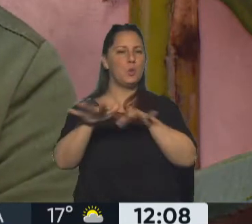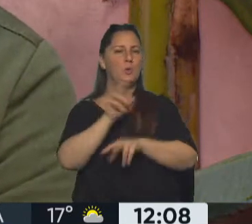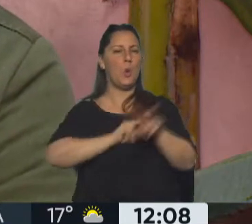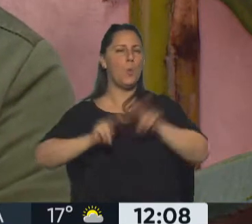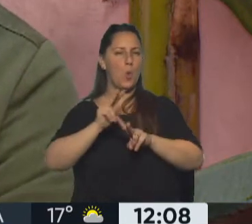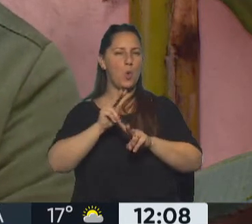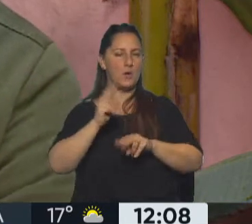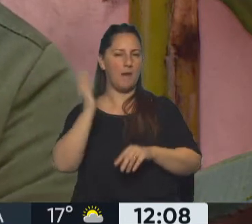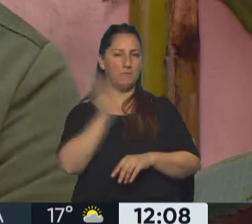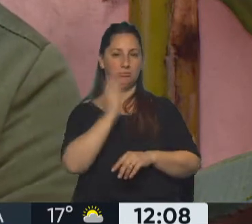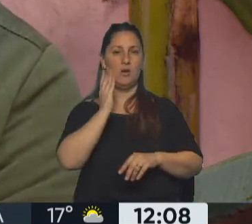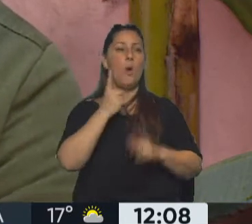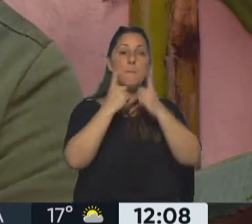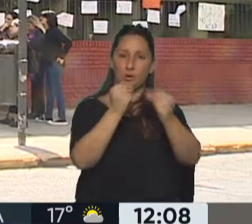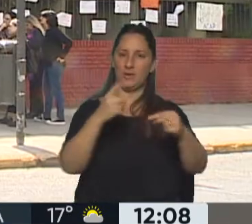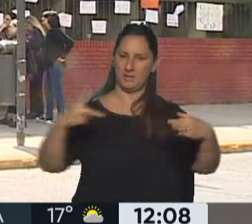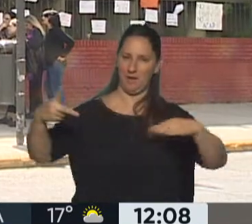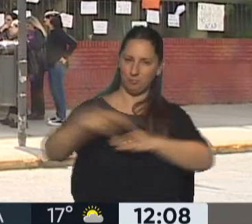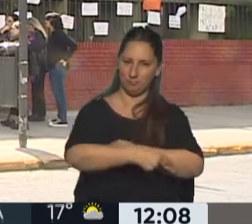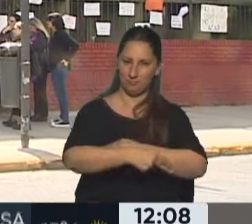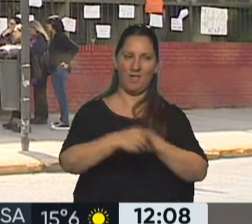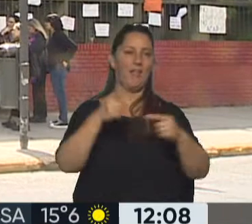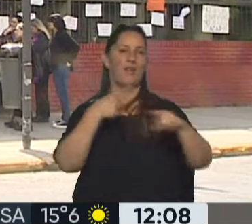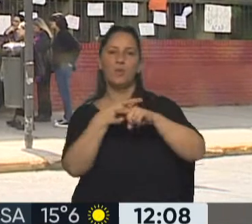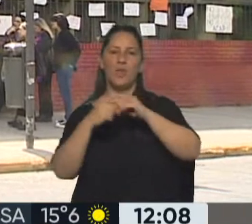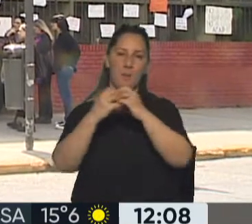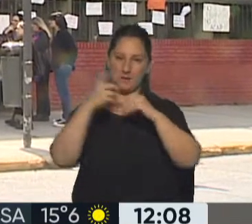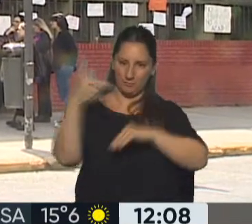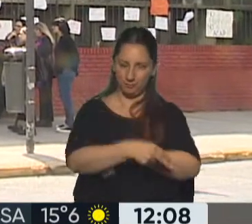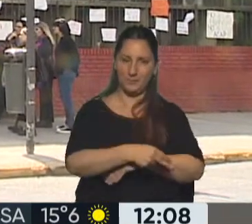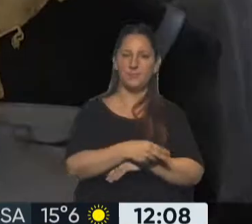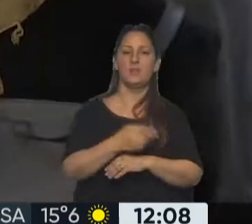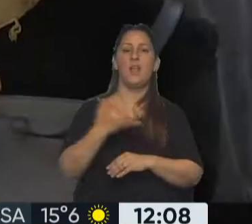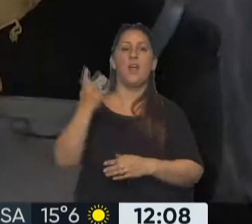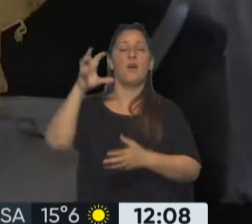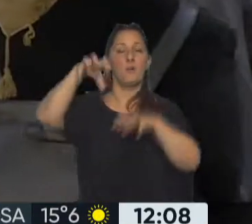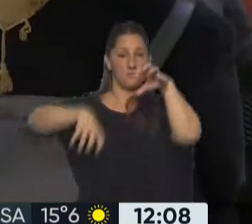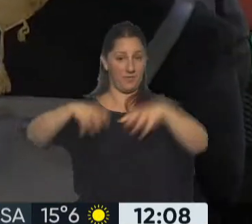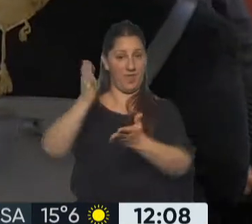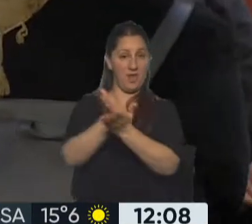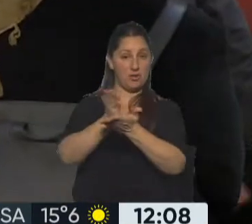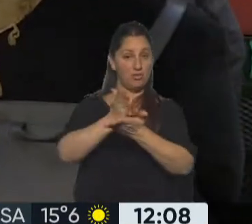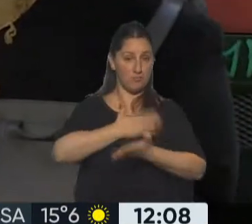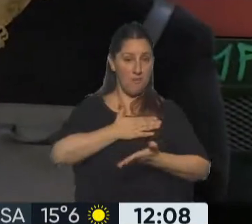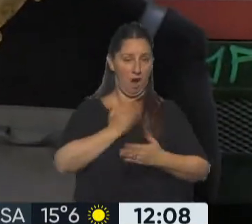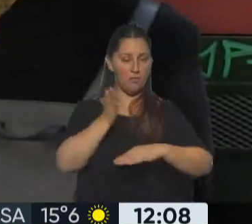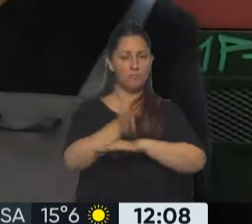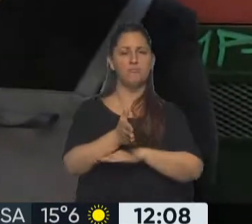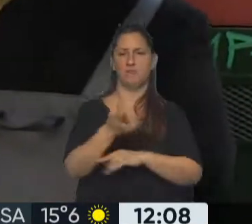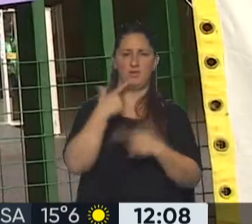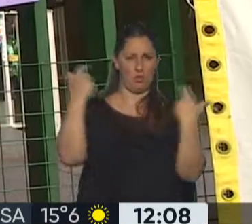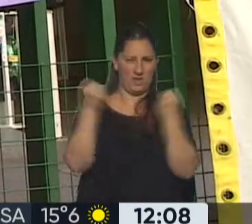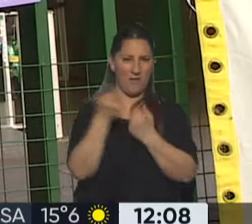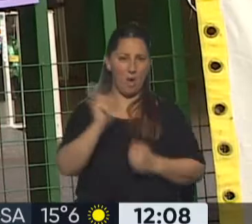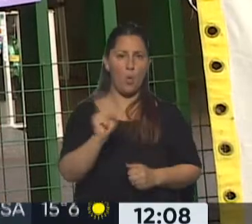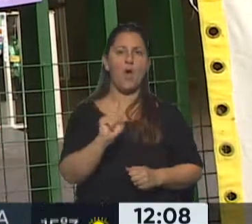que es inhibir la protesta, inhibir la discusión. El repudio de organismos de derechos humanos se hizo presente tras los hechos que se